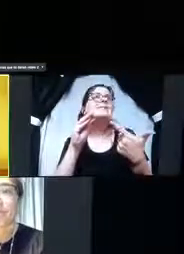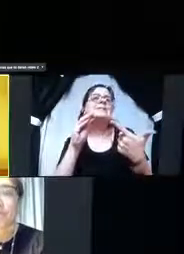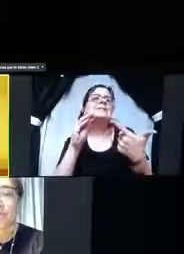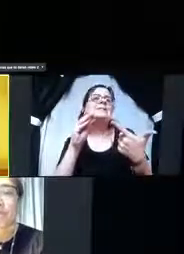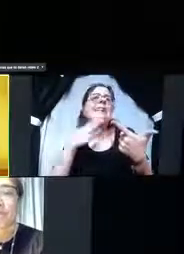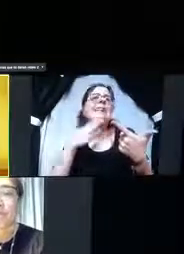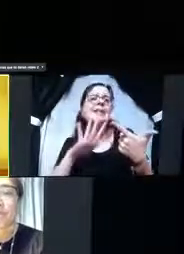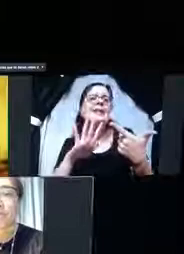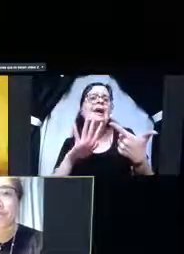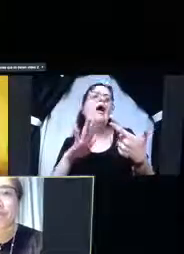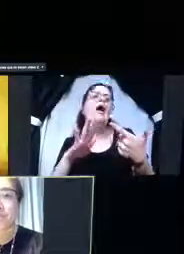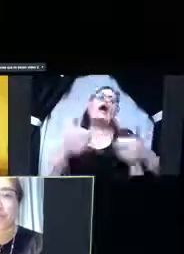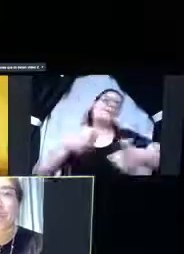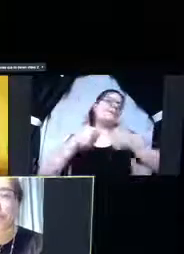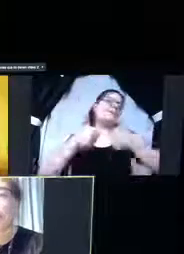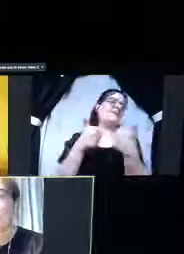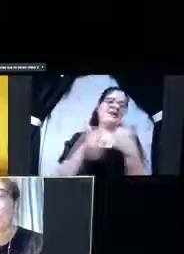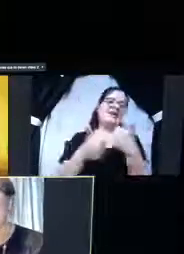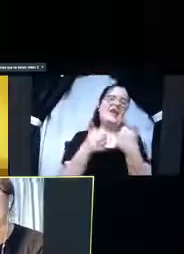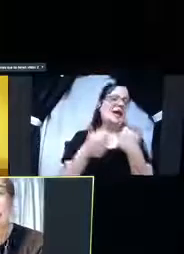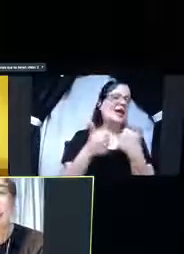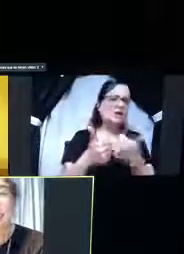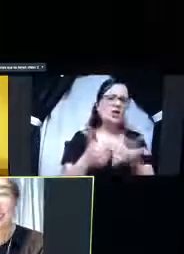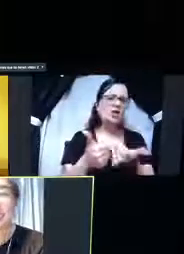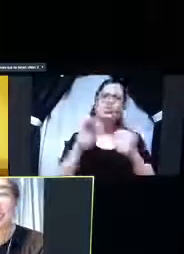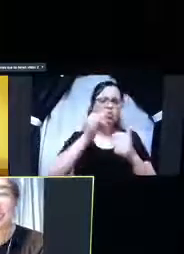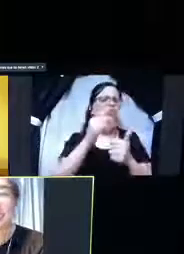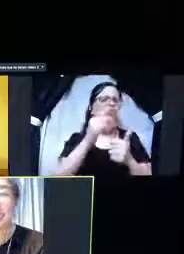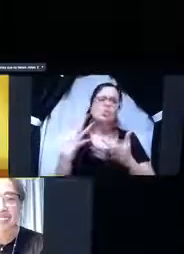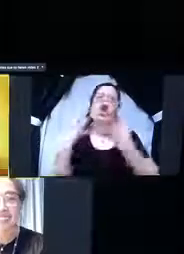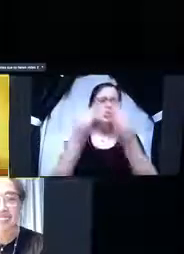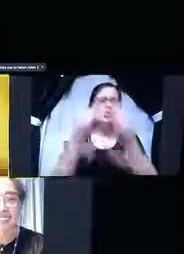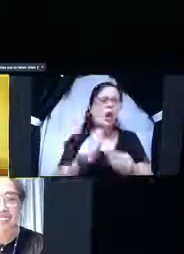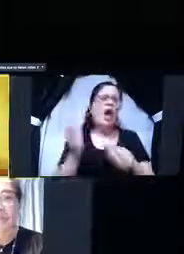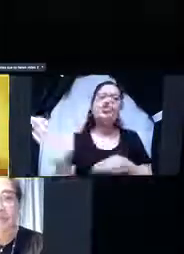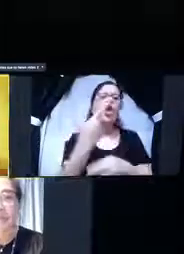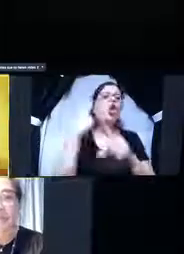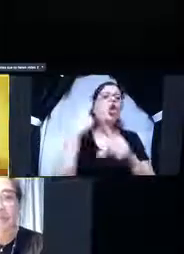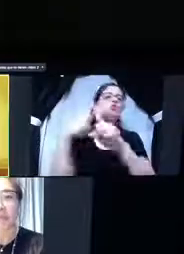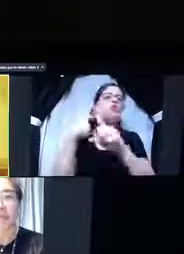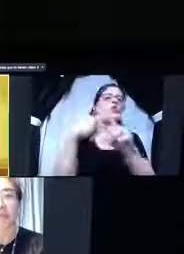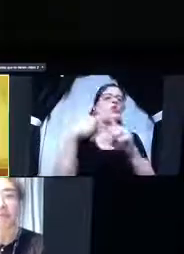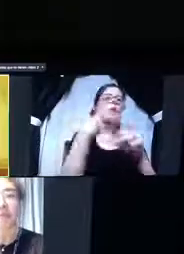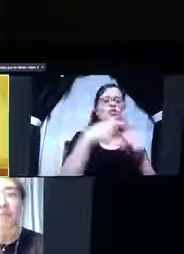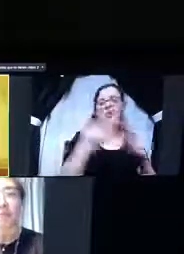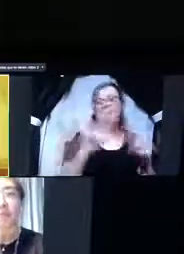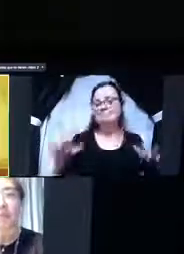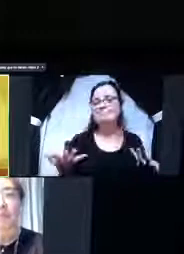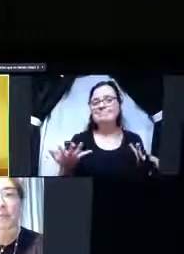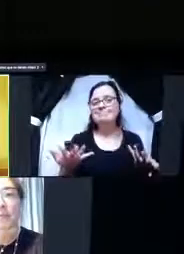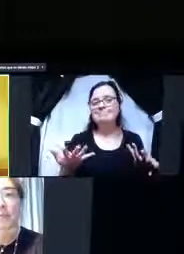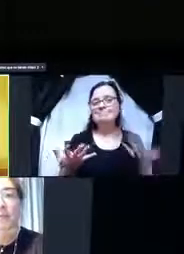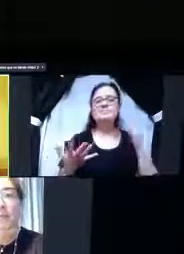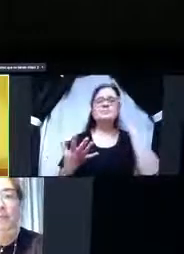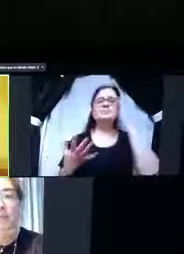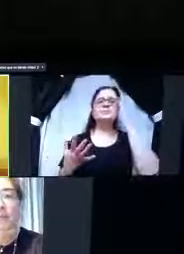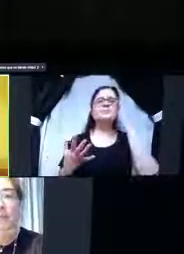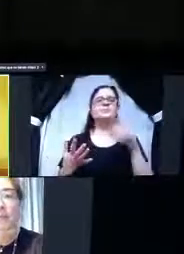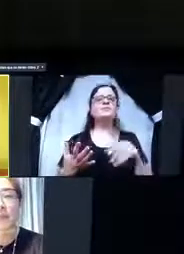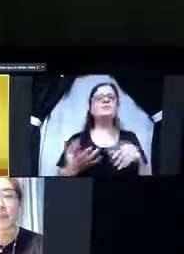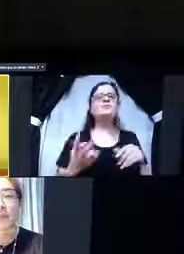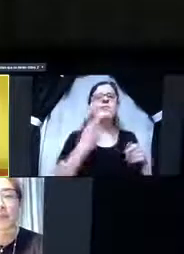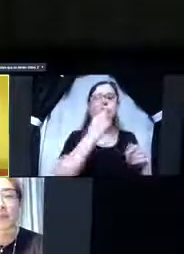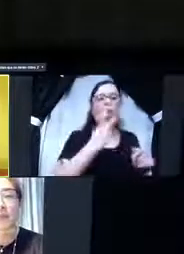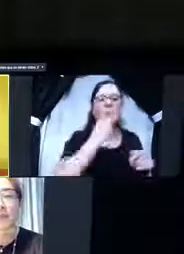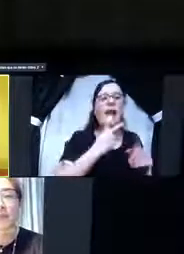le pertenece, y bueno, total, ya vamos. sí, no suma. quiere decir que descartemos, ¿sí?, toda la estimulación oral, que también